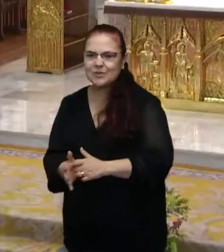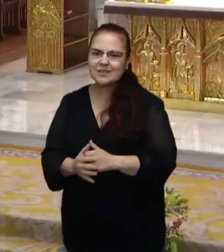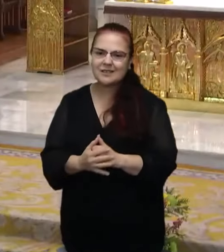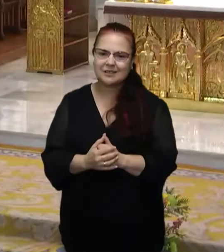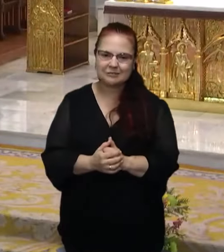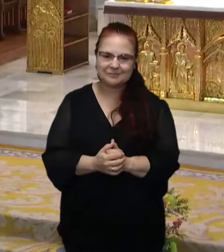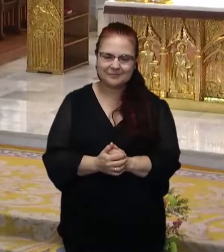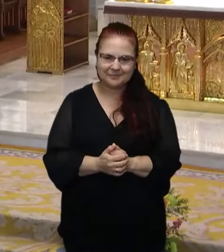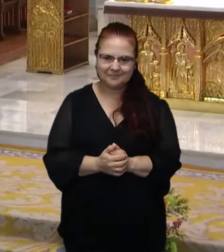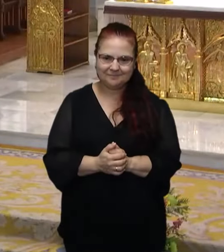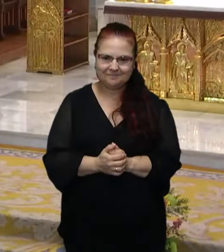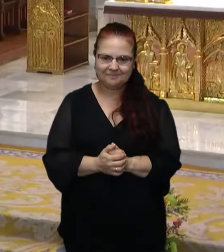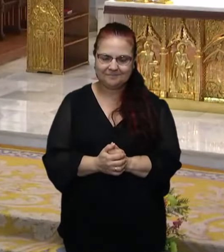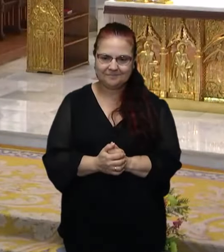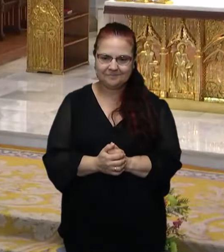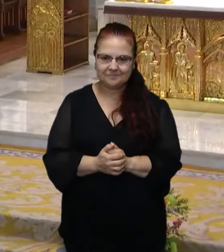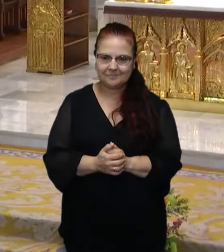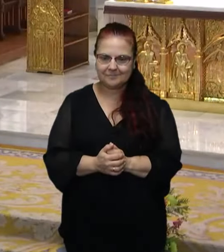Jesús.